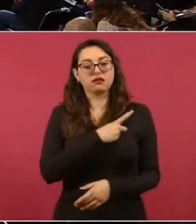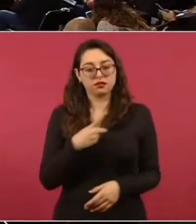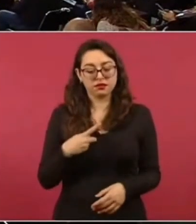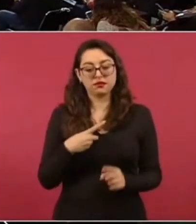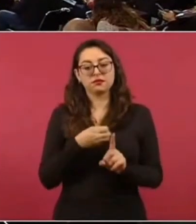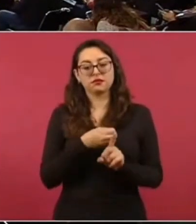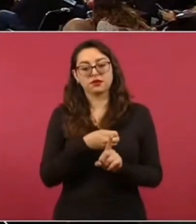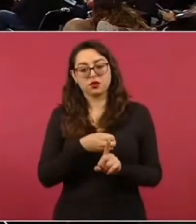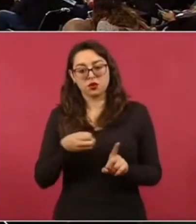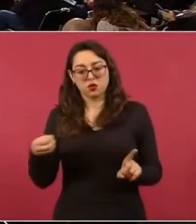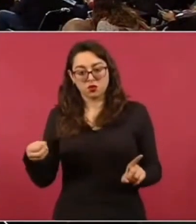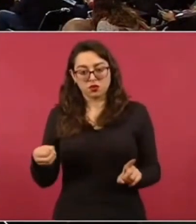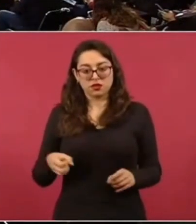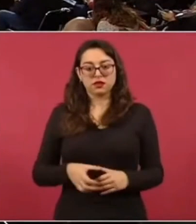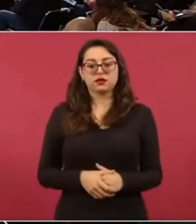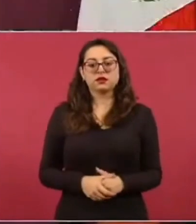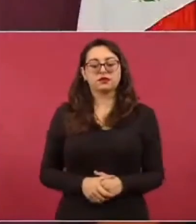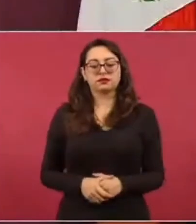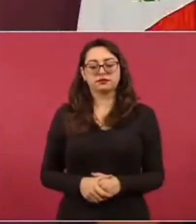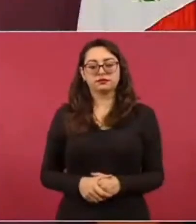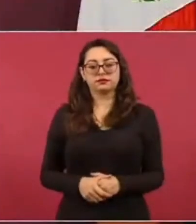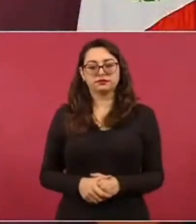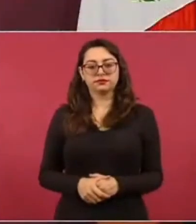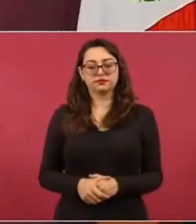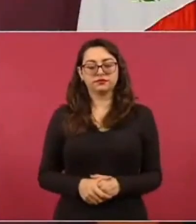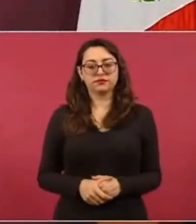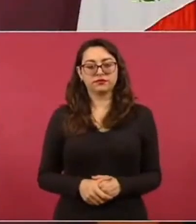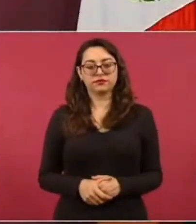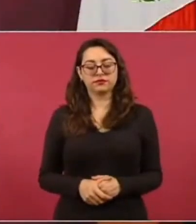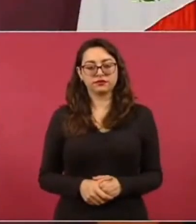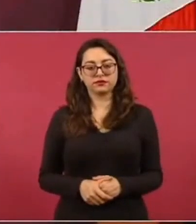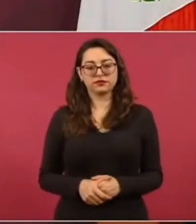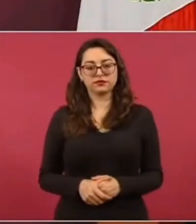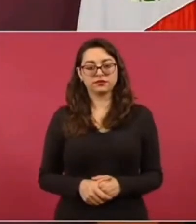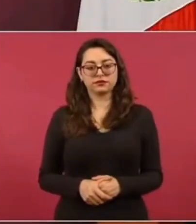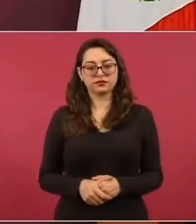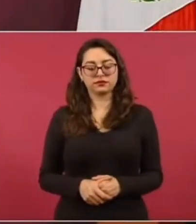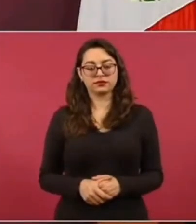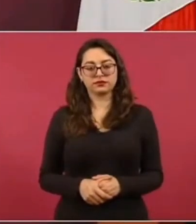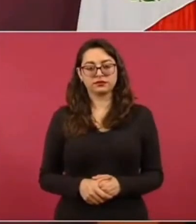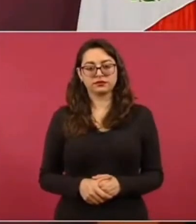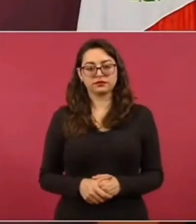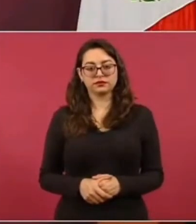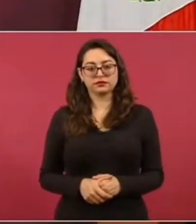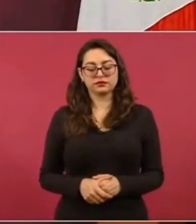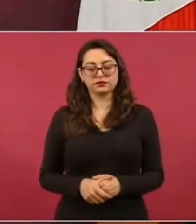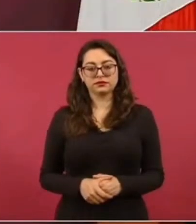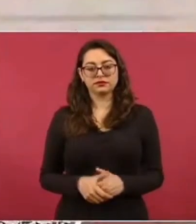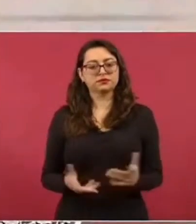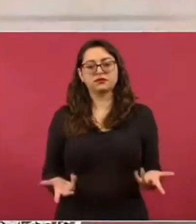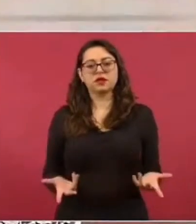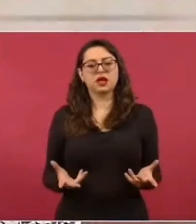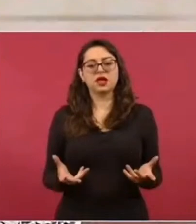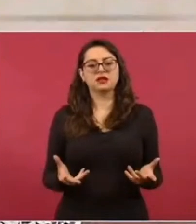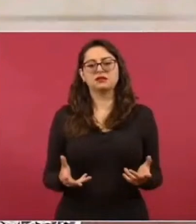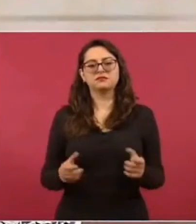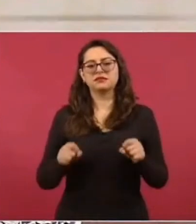Esto mismo pasaba en cuanto al desarrollo de México.